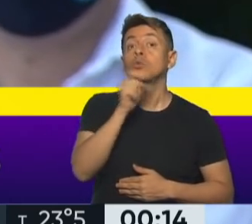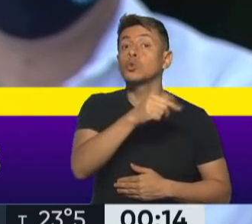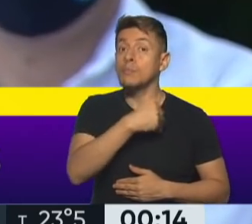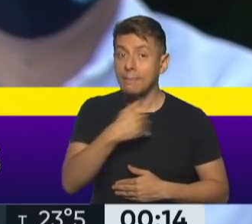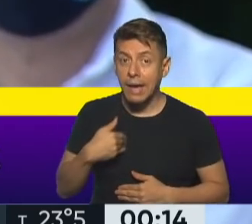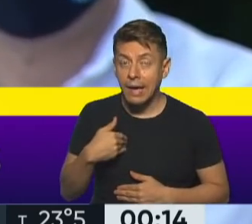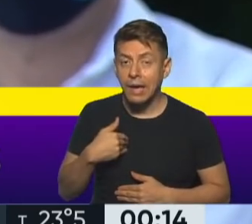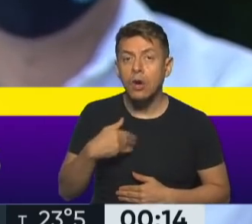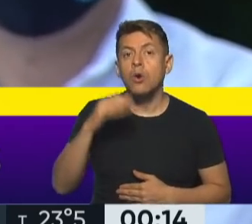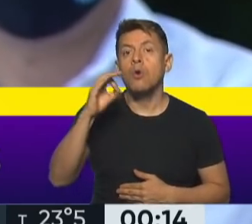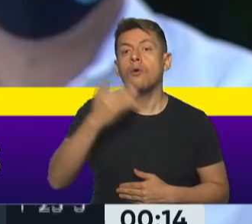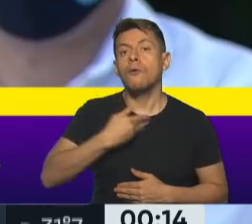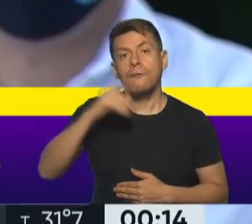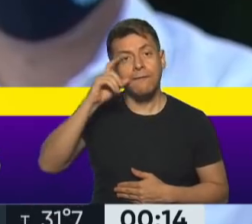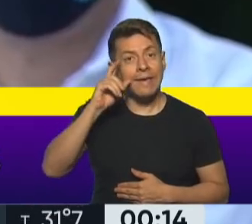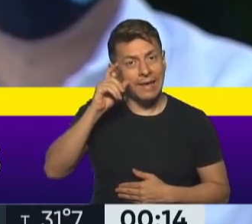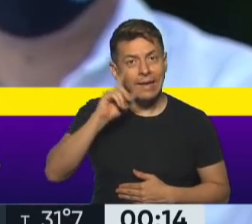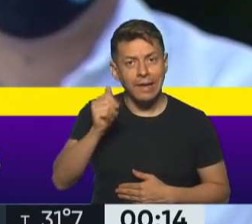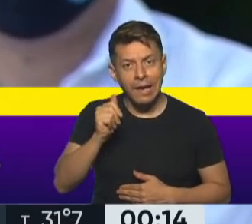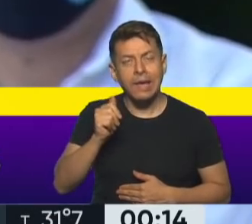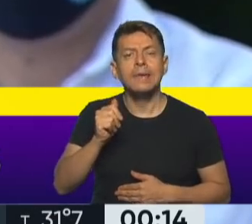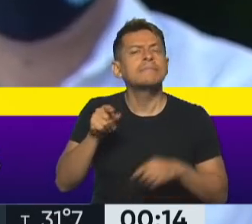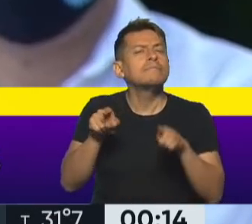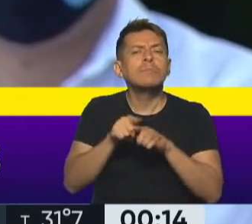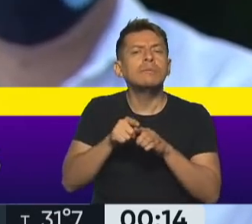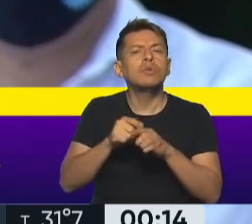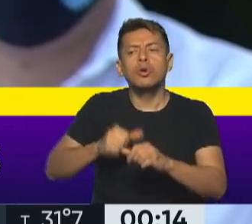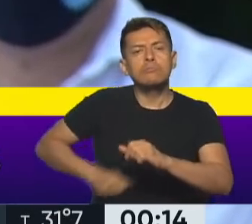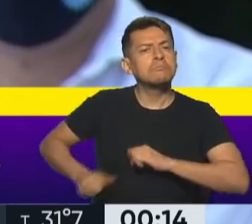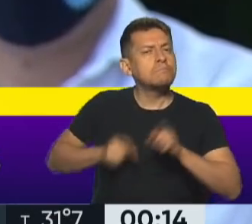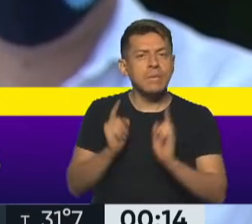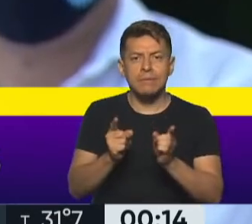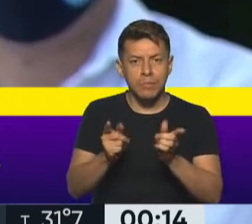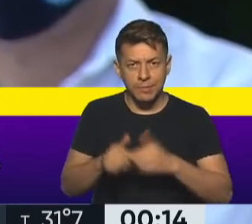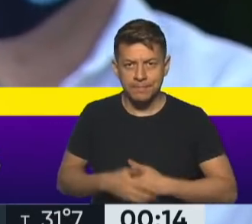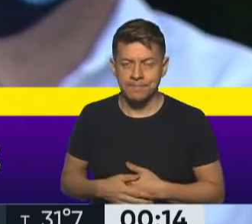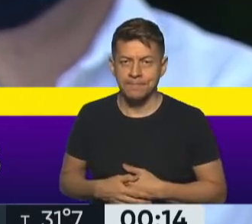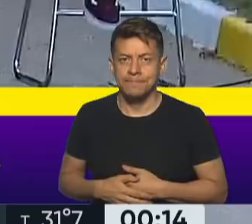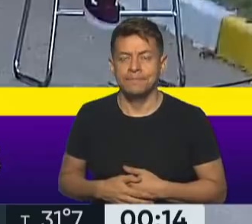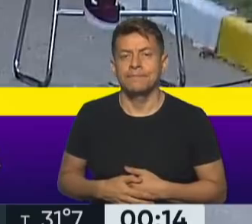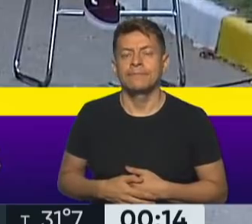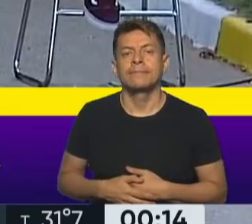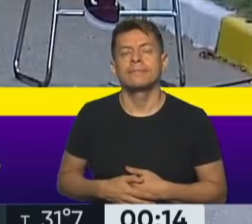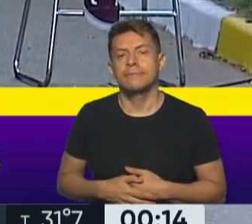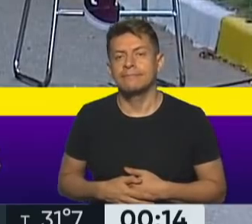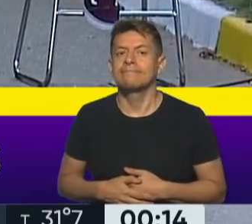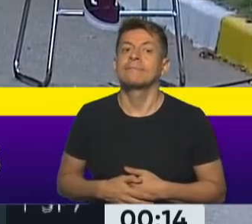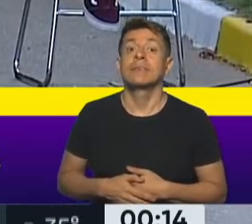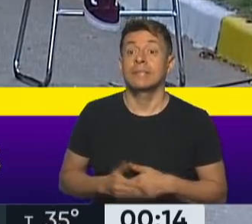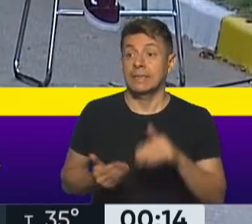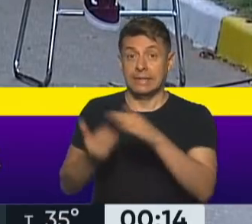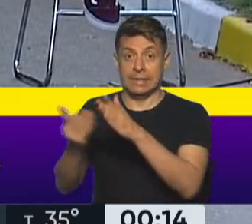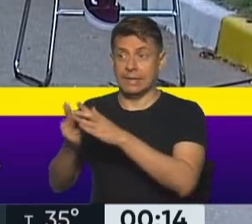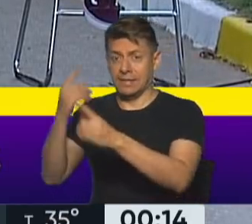Kirchner, Ofelia Wilhelm, se había sometido al mismo procedimiento médico. Hubo varios